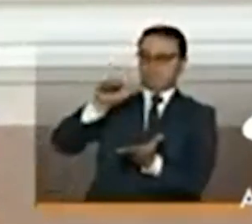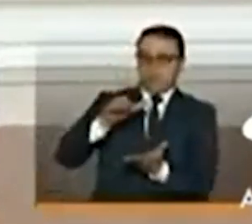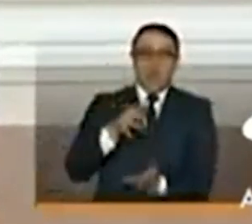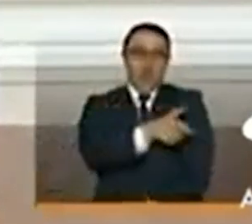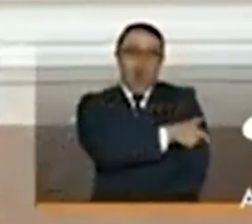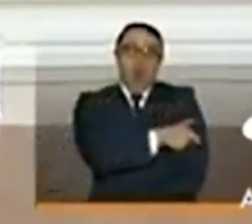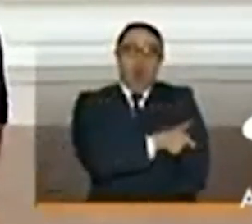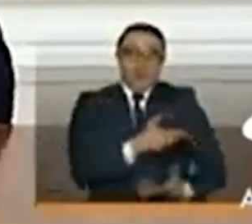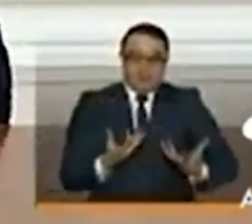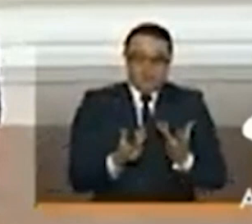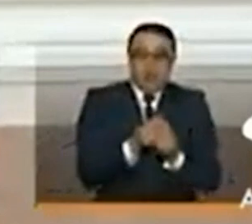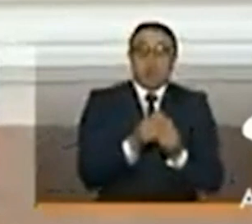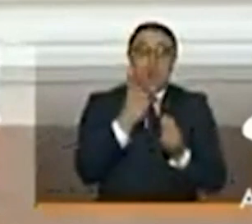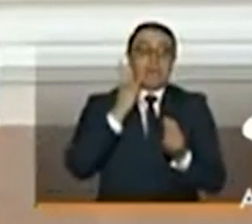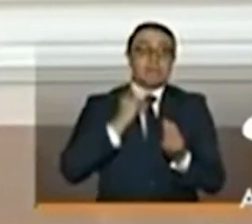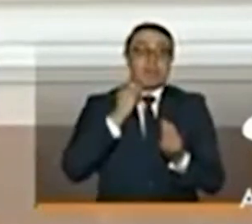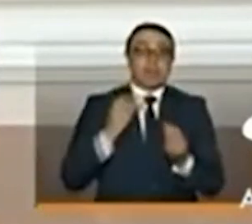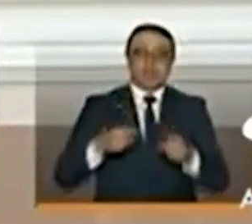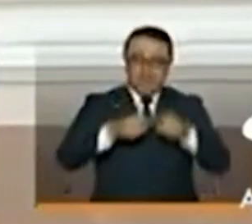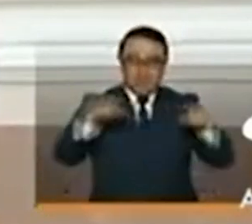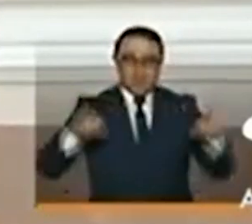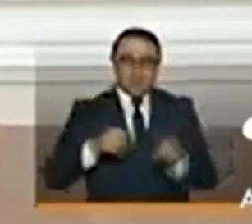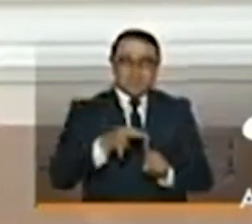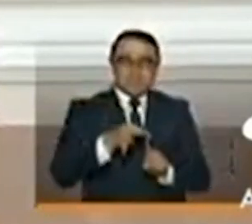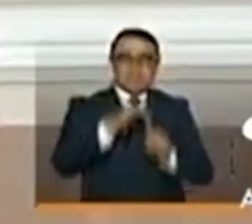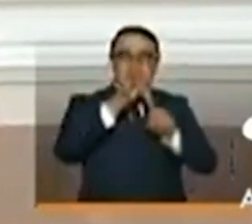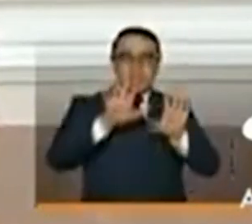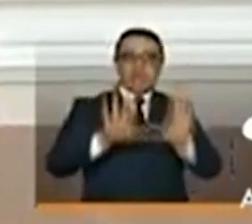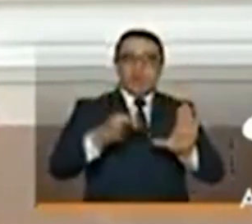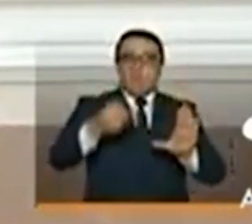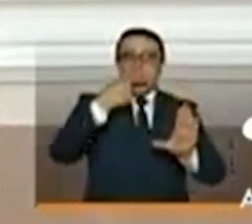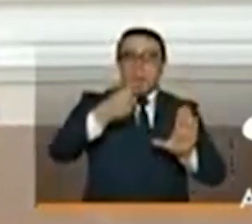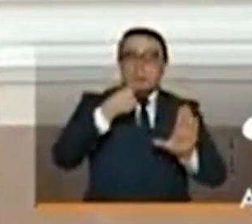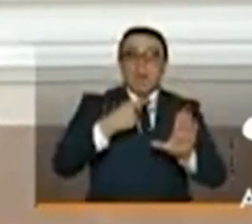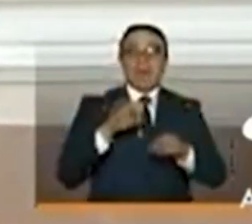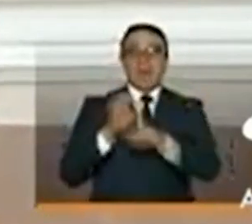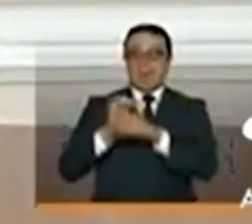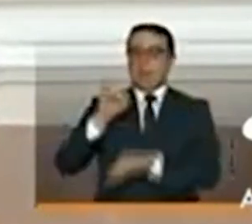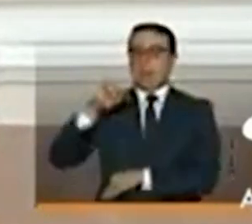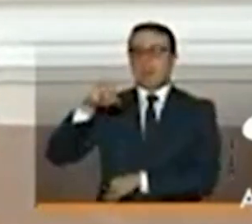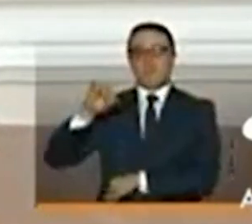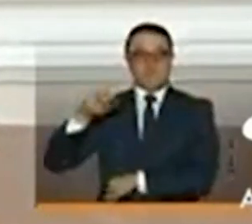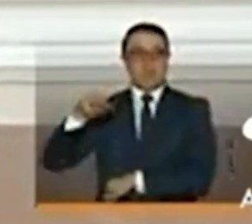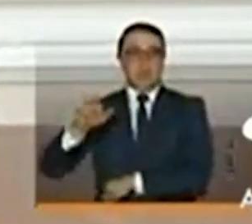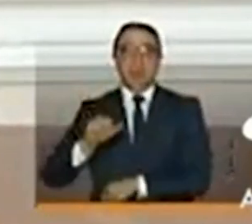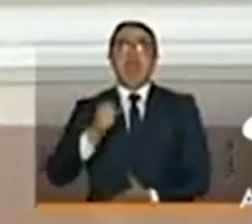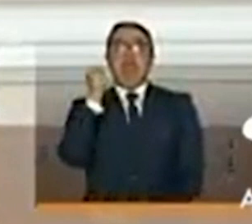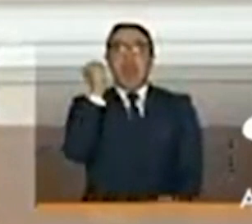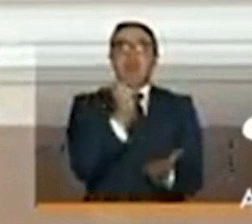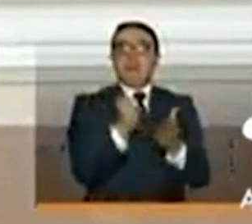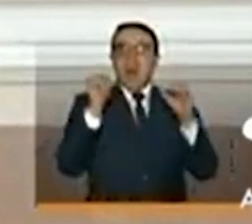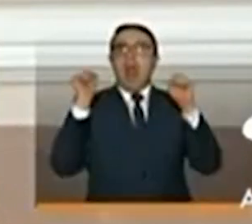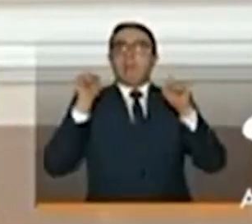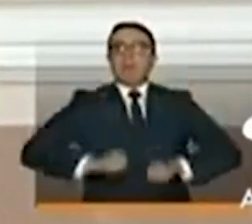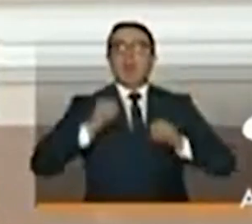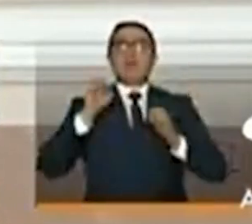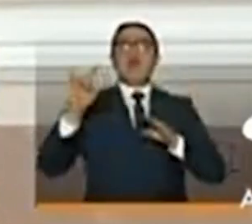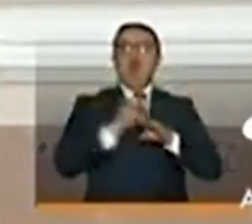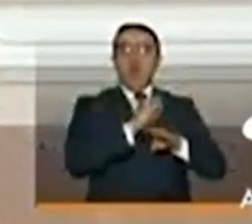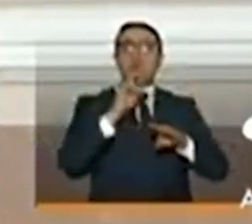de Expertos, que hace parte de la Sala Especializada de Medicamentos, INVIMA ha entregado la autorización sanitaria para el uso de